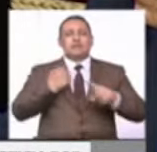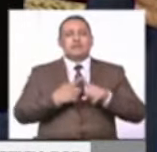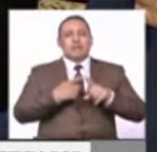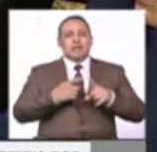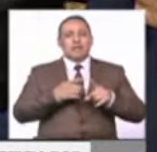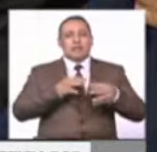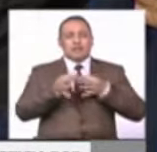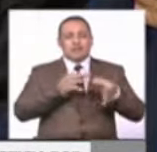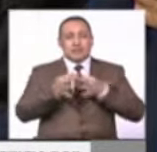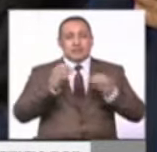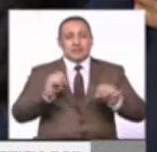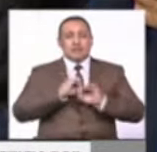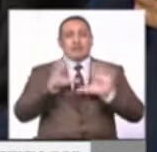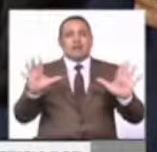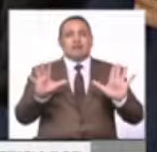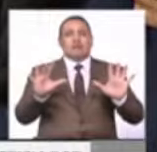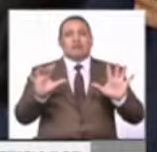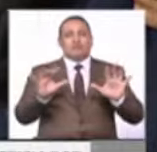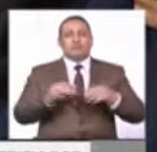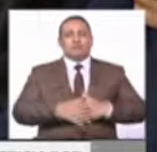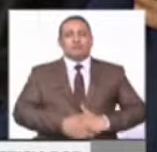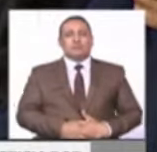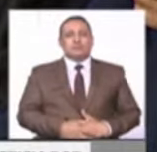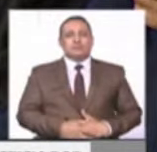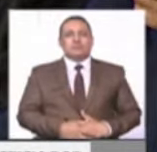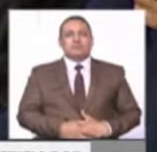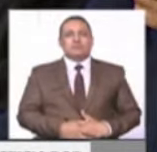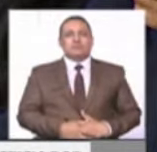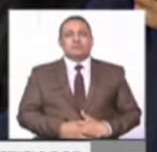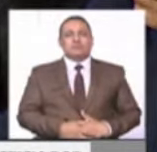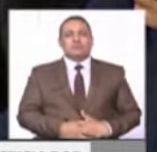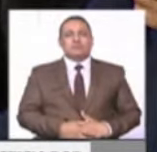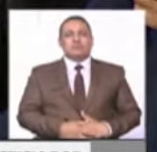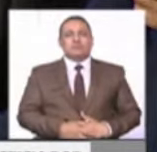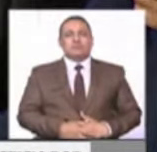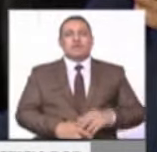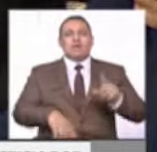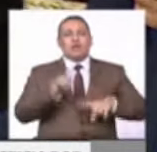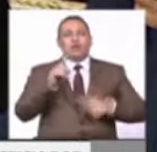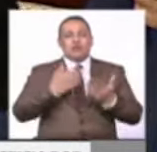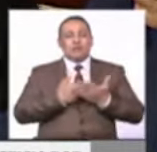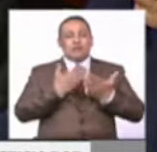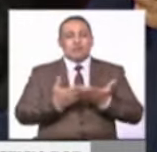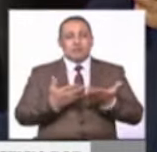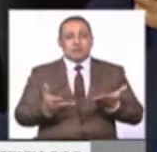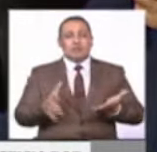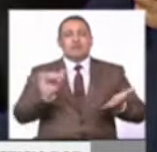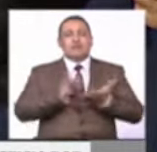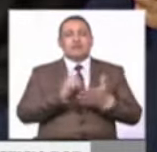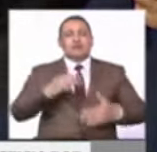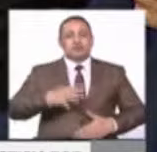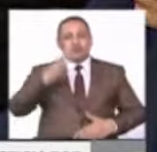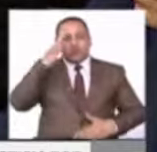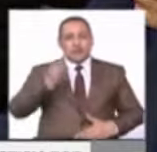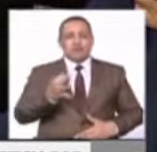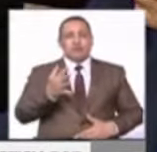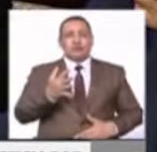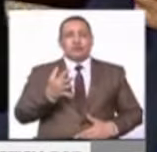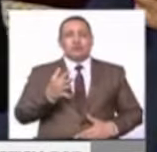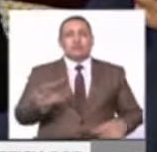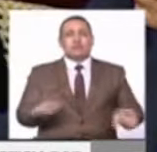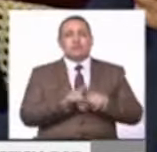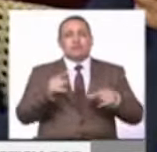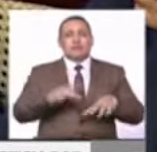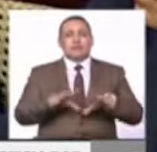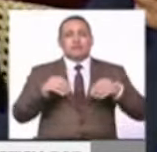soslayar para subrayar algunos argumentos que creo deben ser tenidos